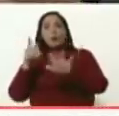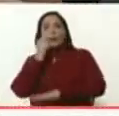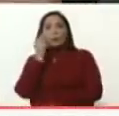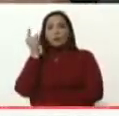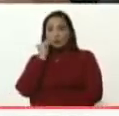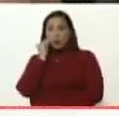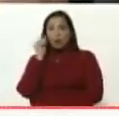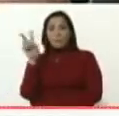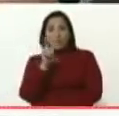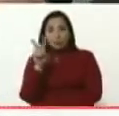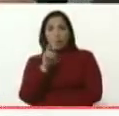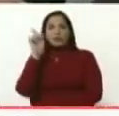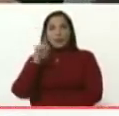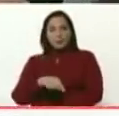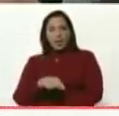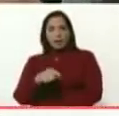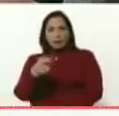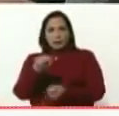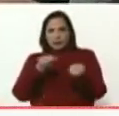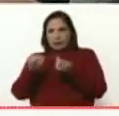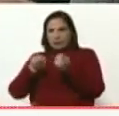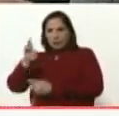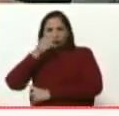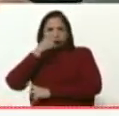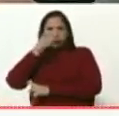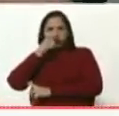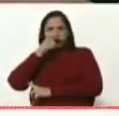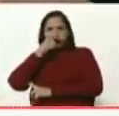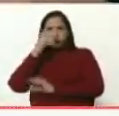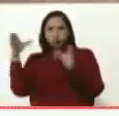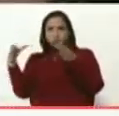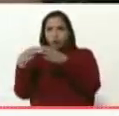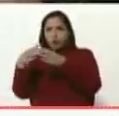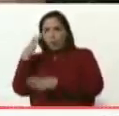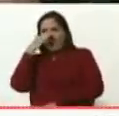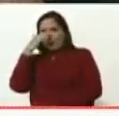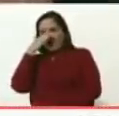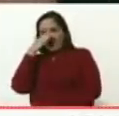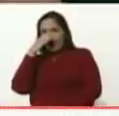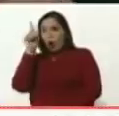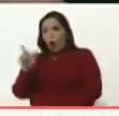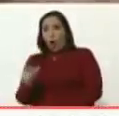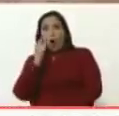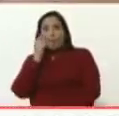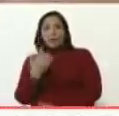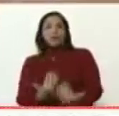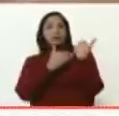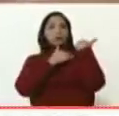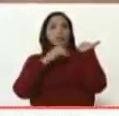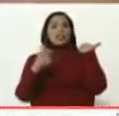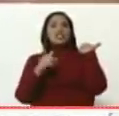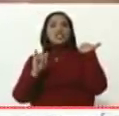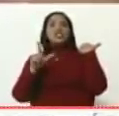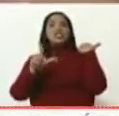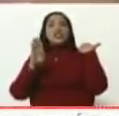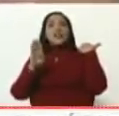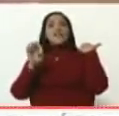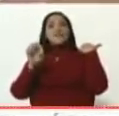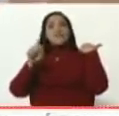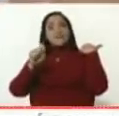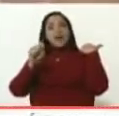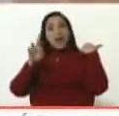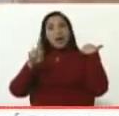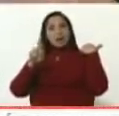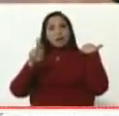venezolanos, también contó con la coordinación a través de bandas criminales del señor Gilbert Caro. Y a este es al que usted defiende,